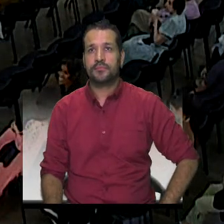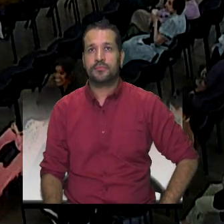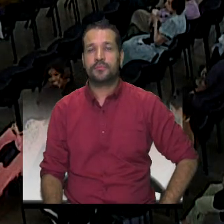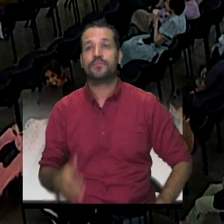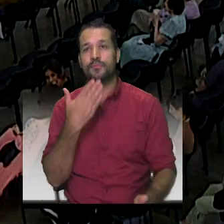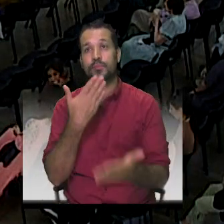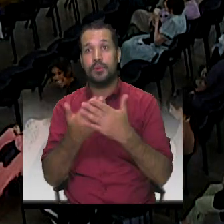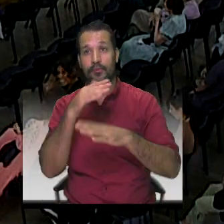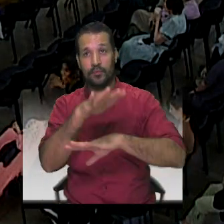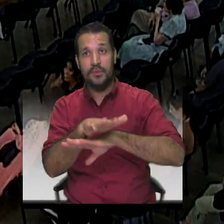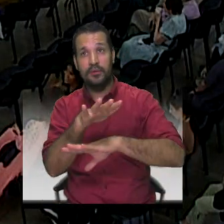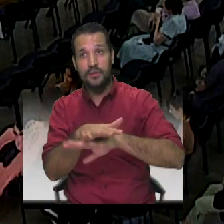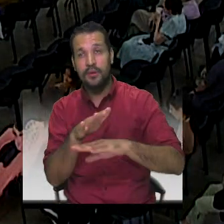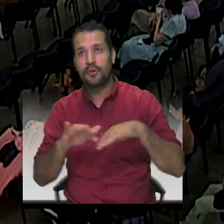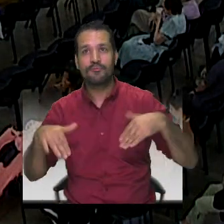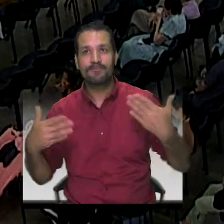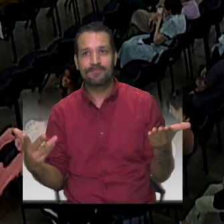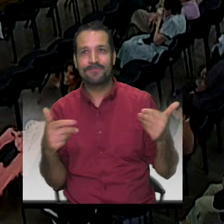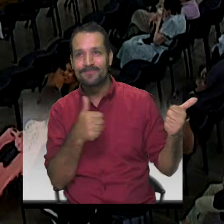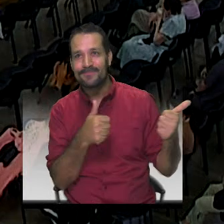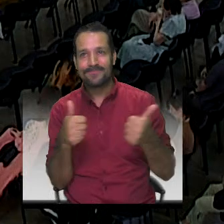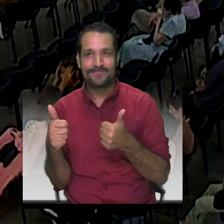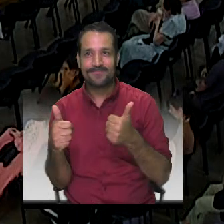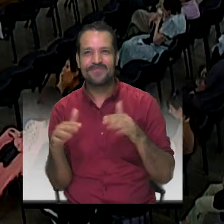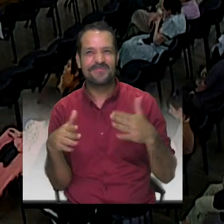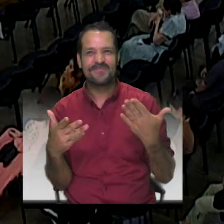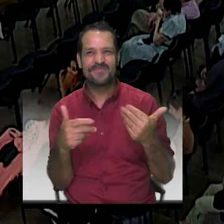Buenas tardes. ¿Cómo están?